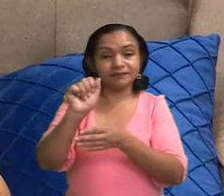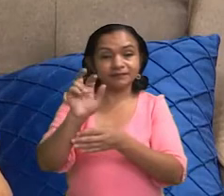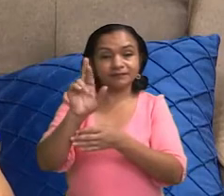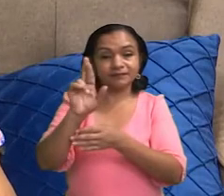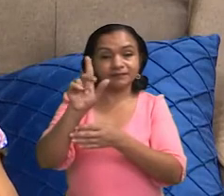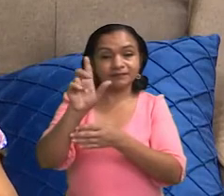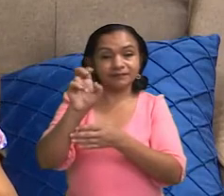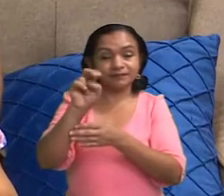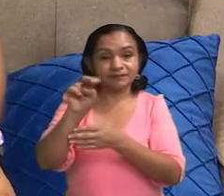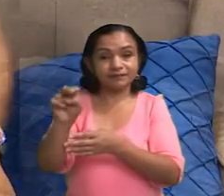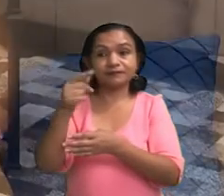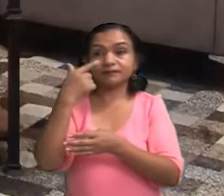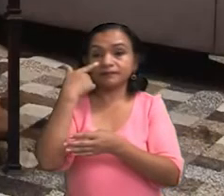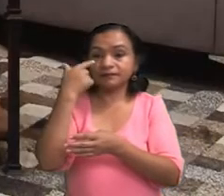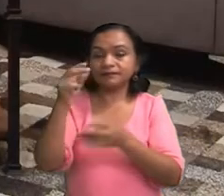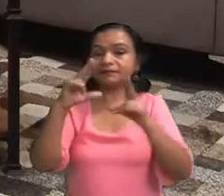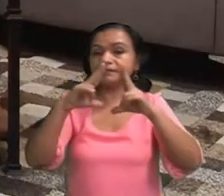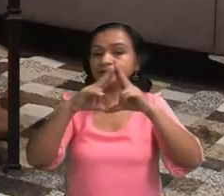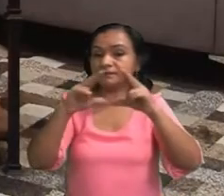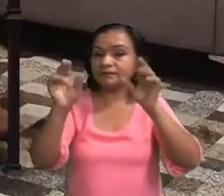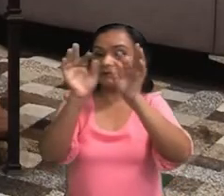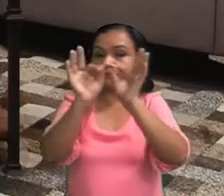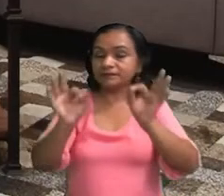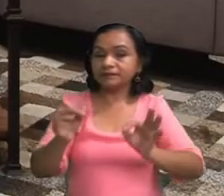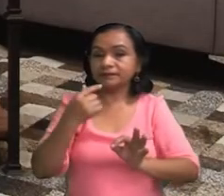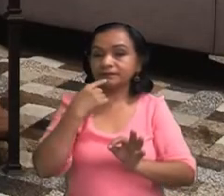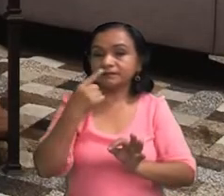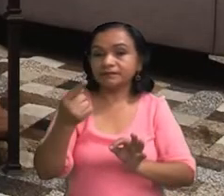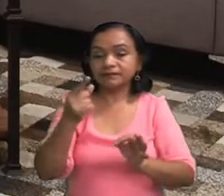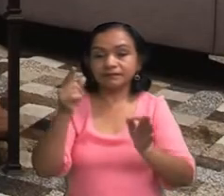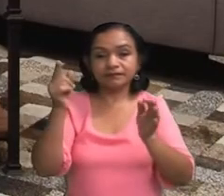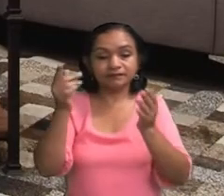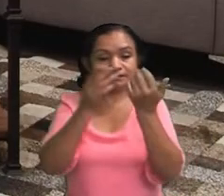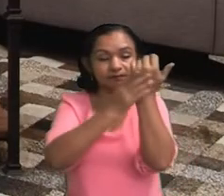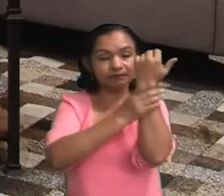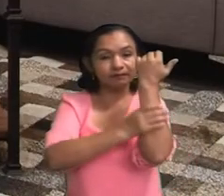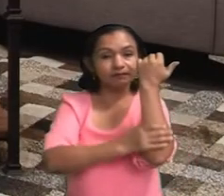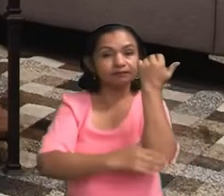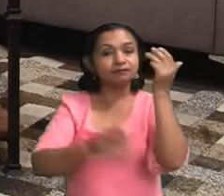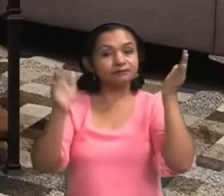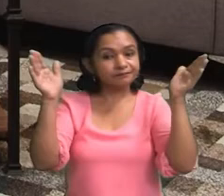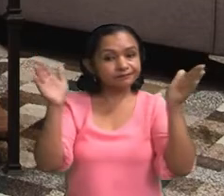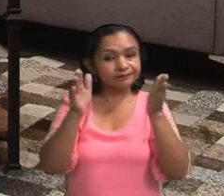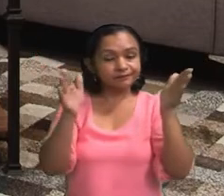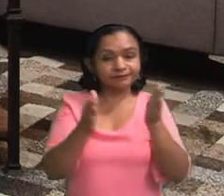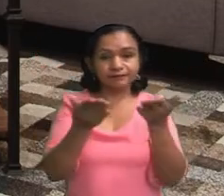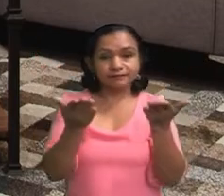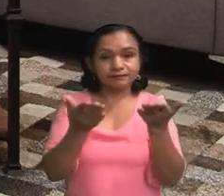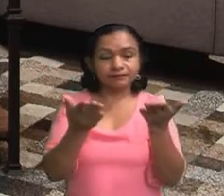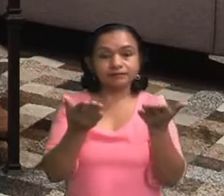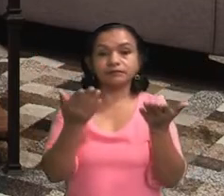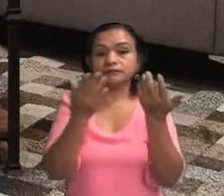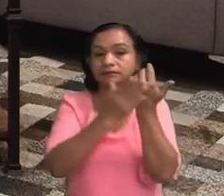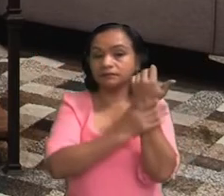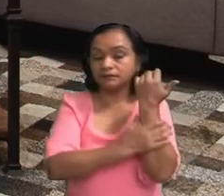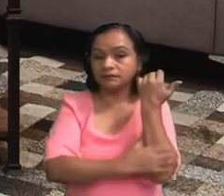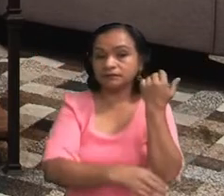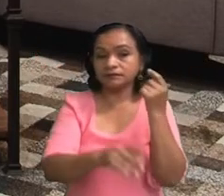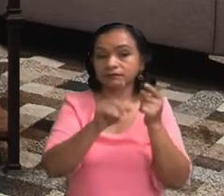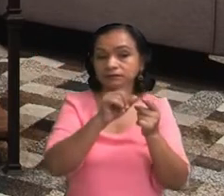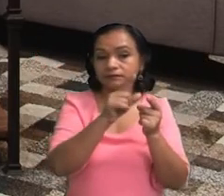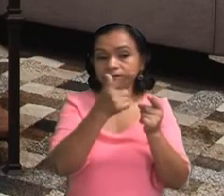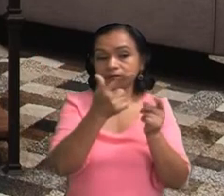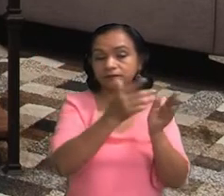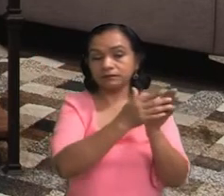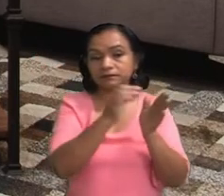El reconocimiento que le dieron a Nicaragua por haber reducido la pobreza, no es jugando, okay, reducir la pobreza del 17